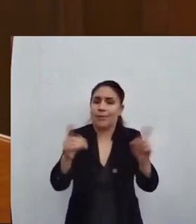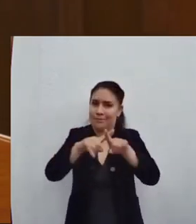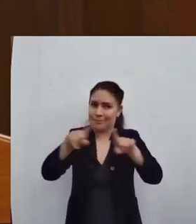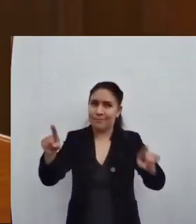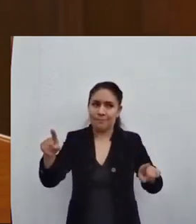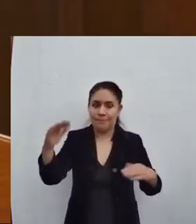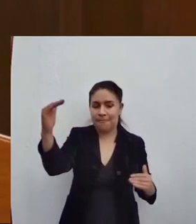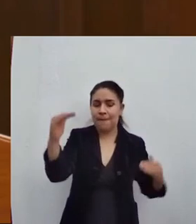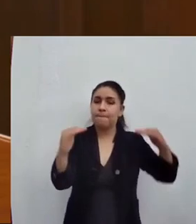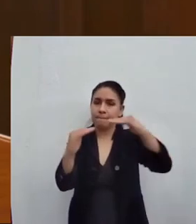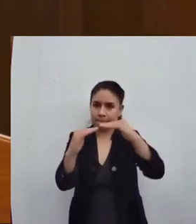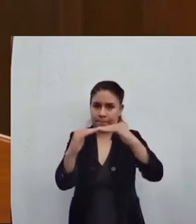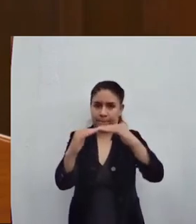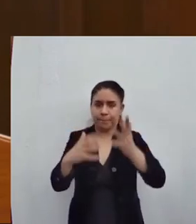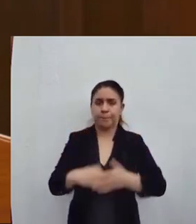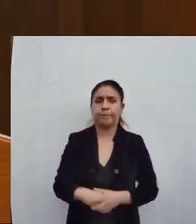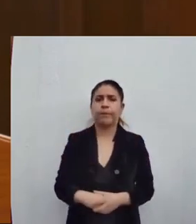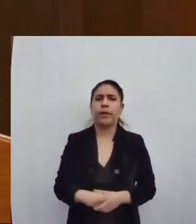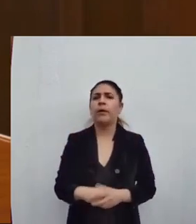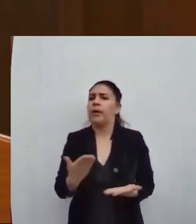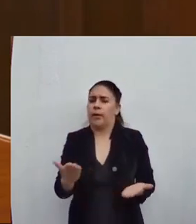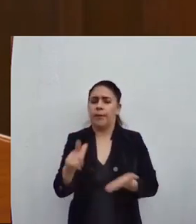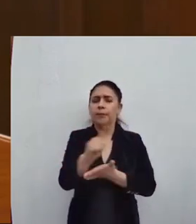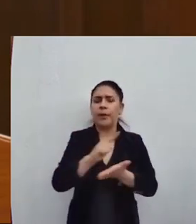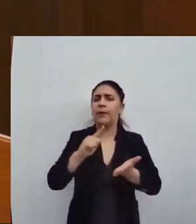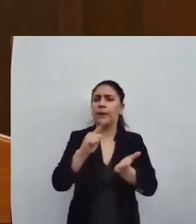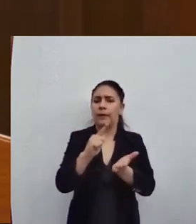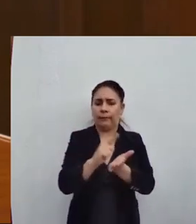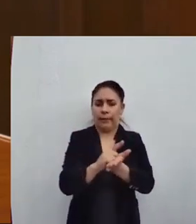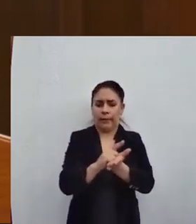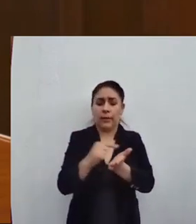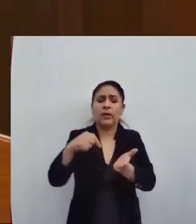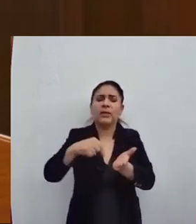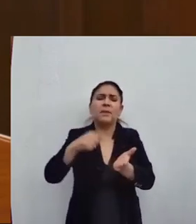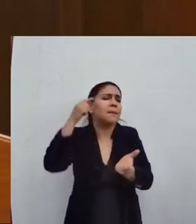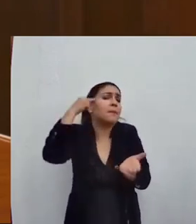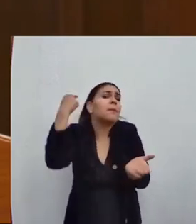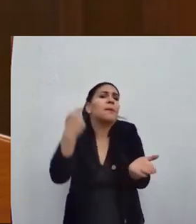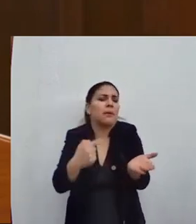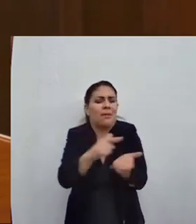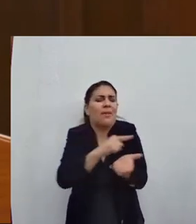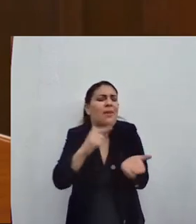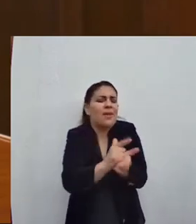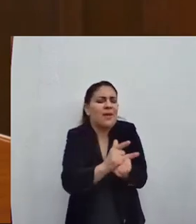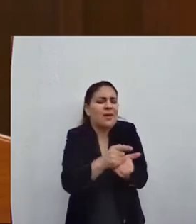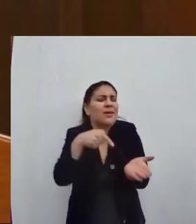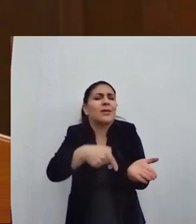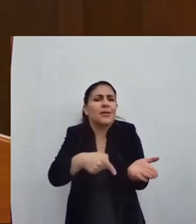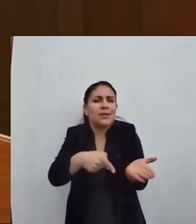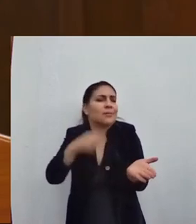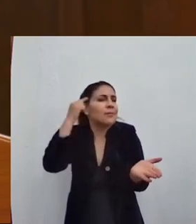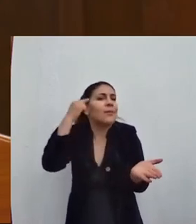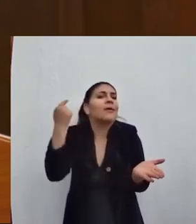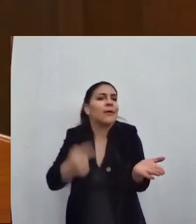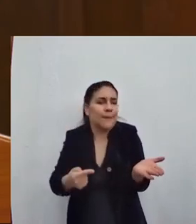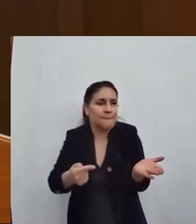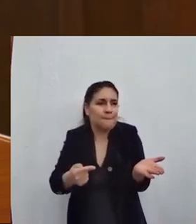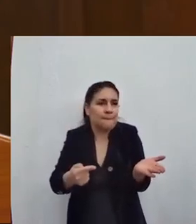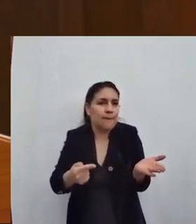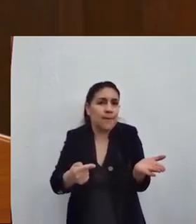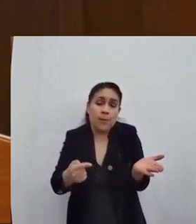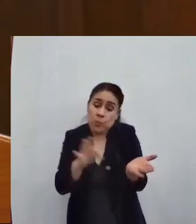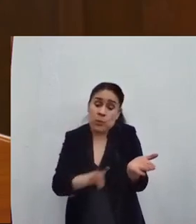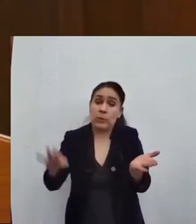para legislar. La ley para proteger, promover, garantizar los derechos de las personas con discapacidad es un